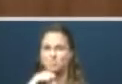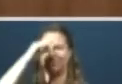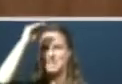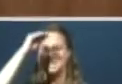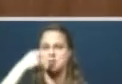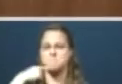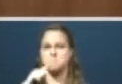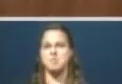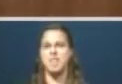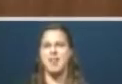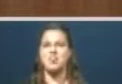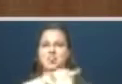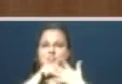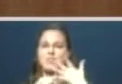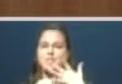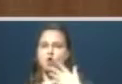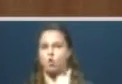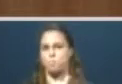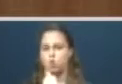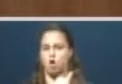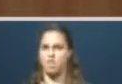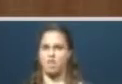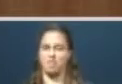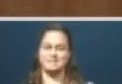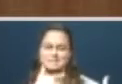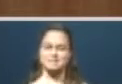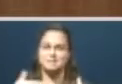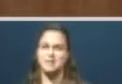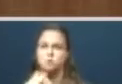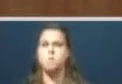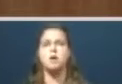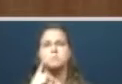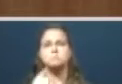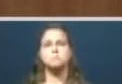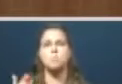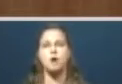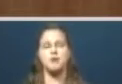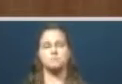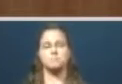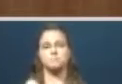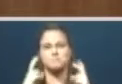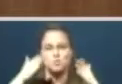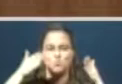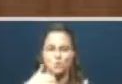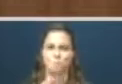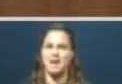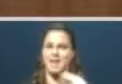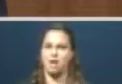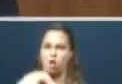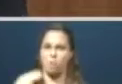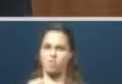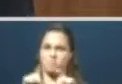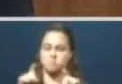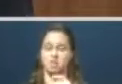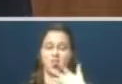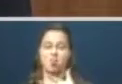nuestras cinco grandes prioridades sectoriales a los efectos del esfuerzo innovador cinco grandes